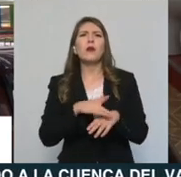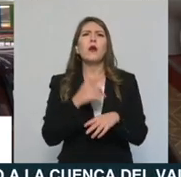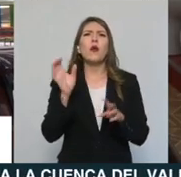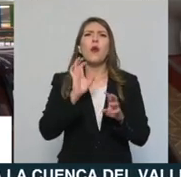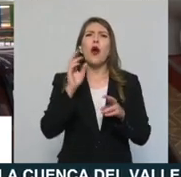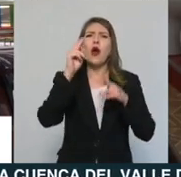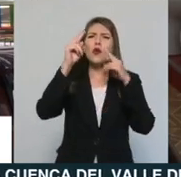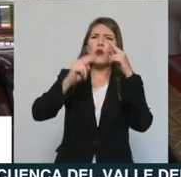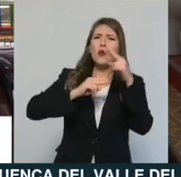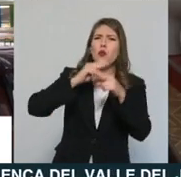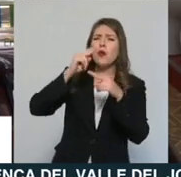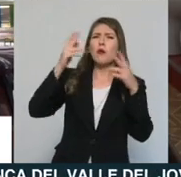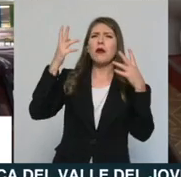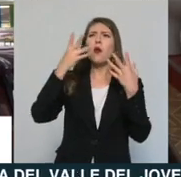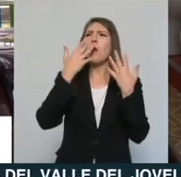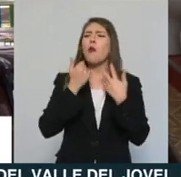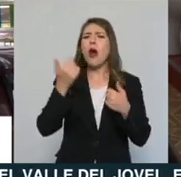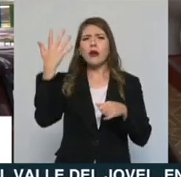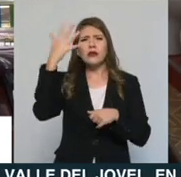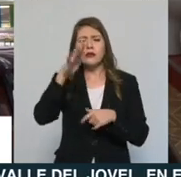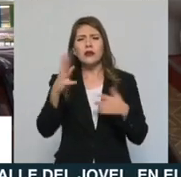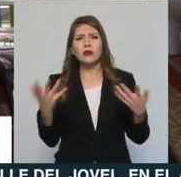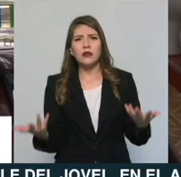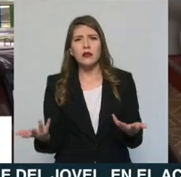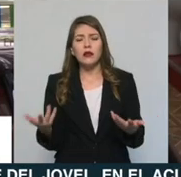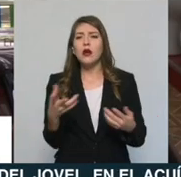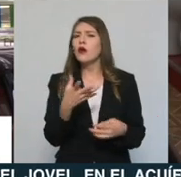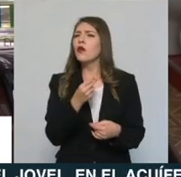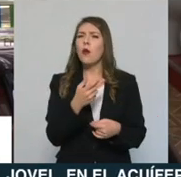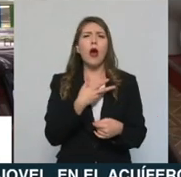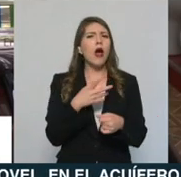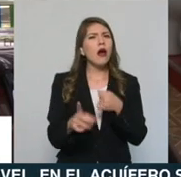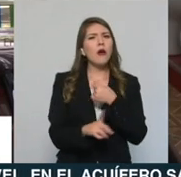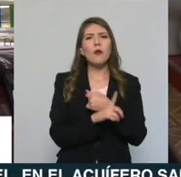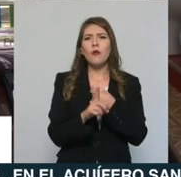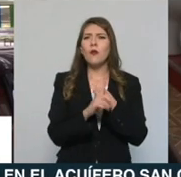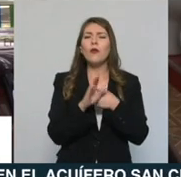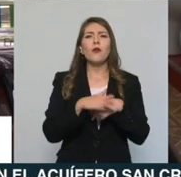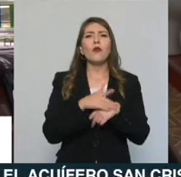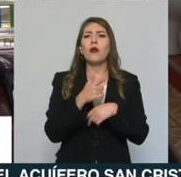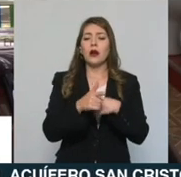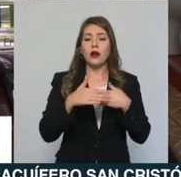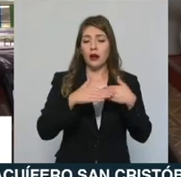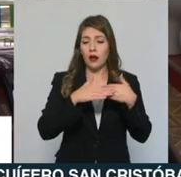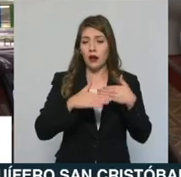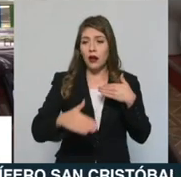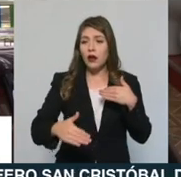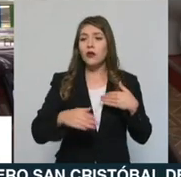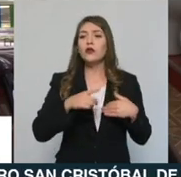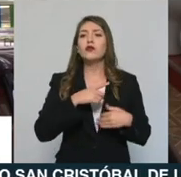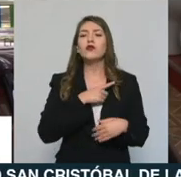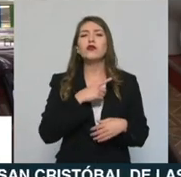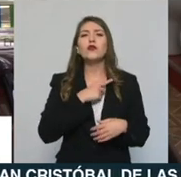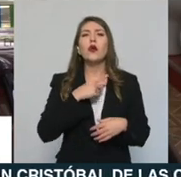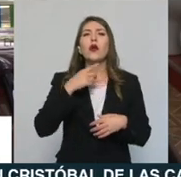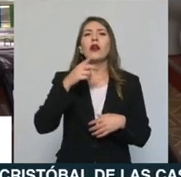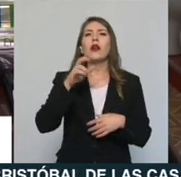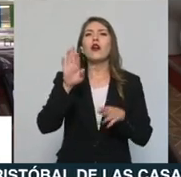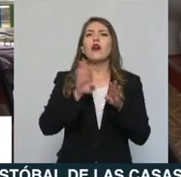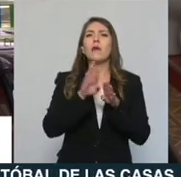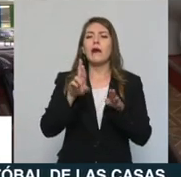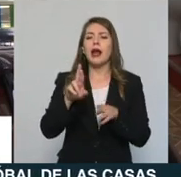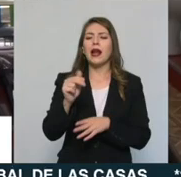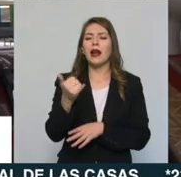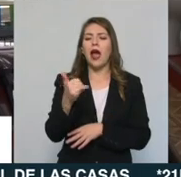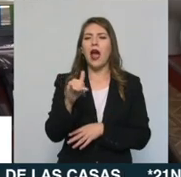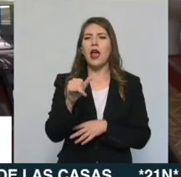tenemos ningún problema, ya que este se maneja a base de que viene siendo alimentado por los rayos ultravioletas. ¿Qué